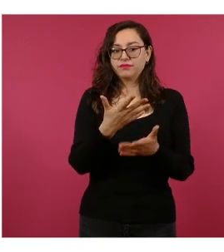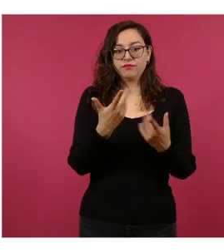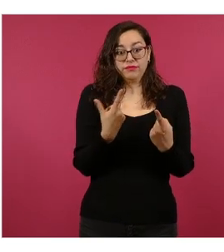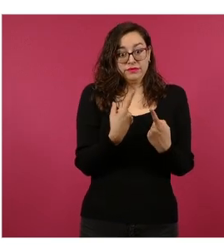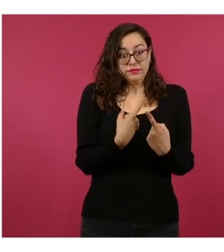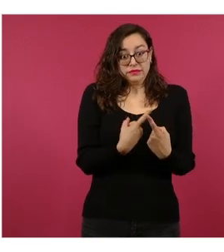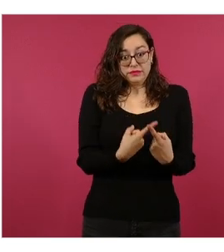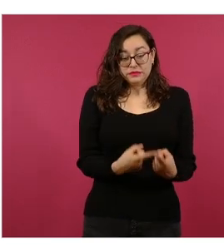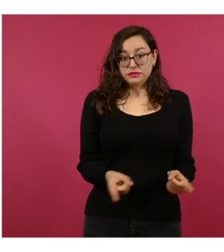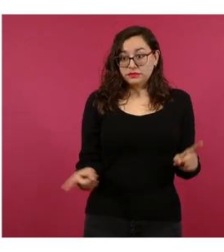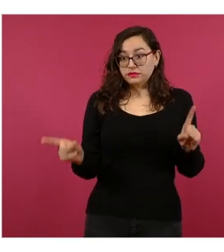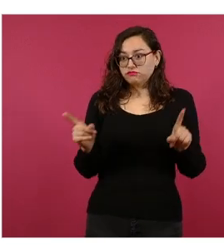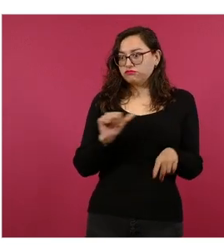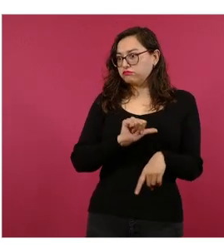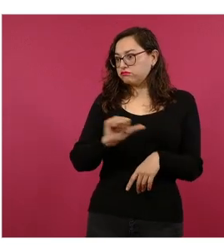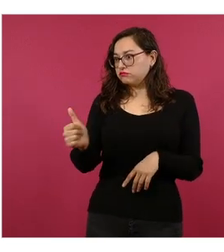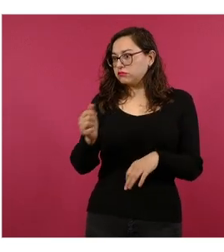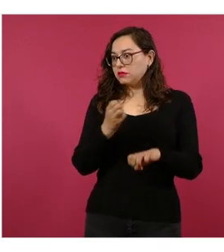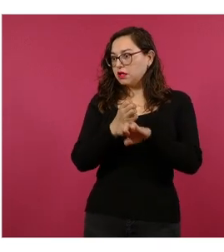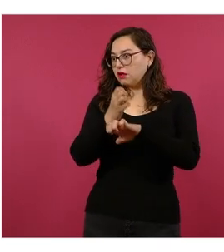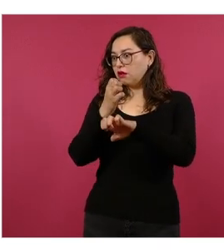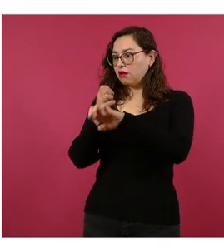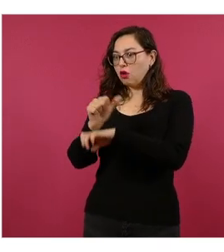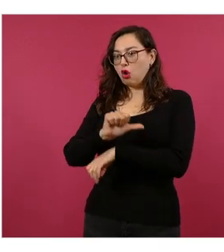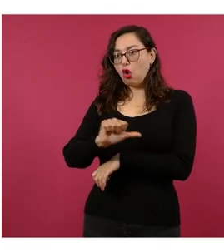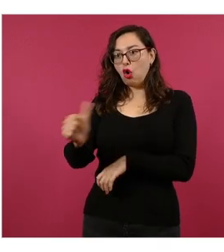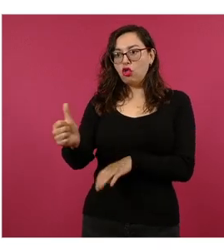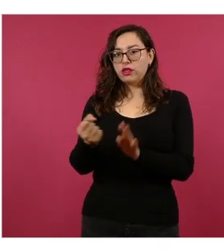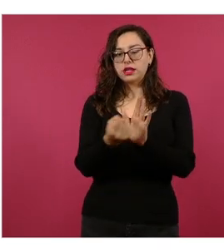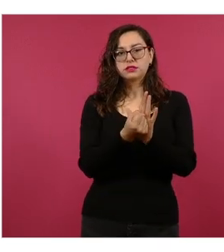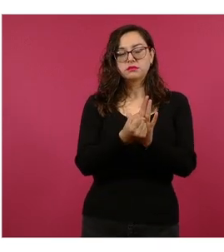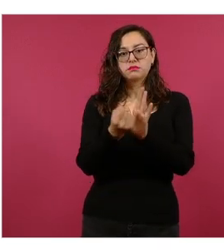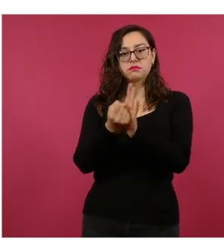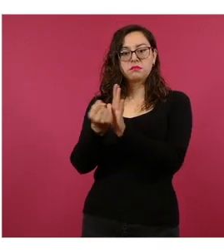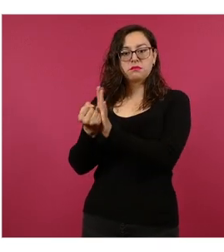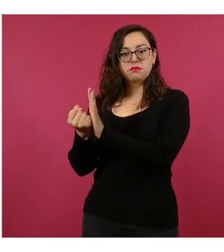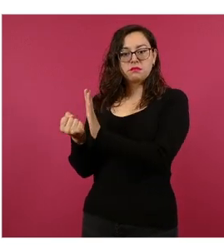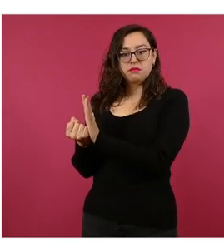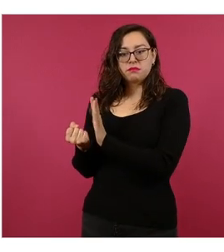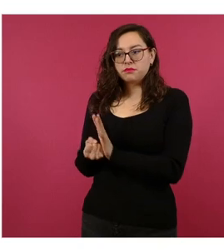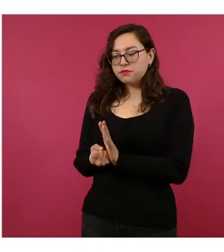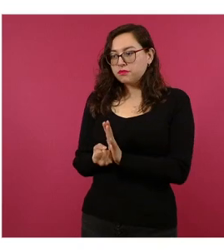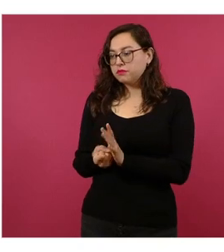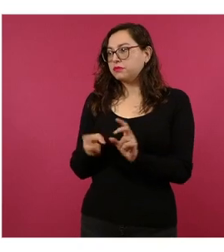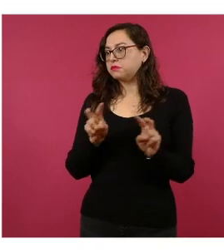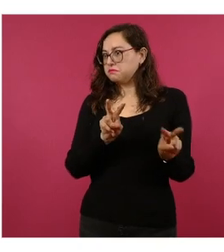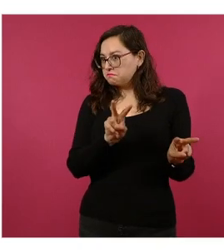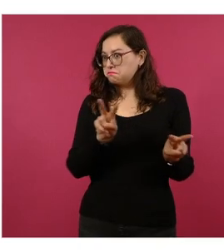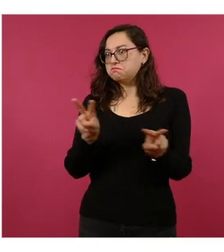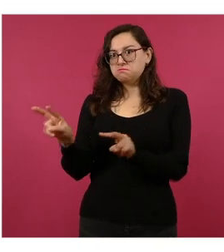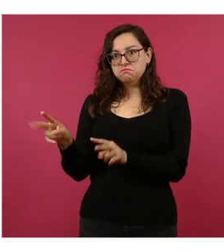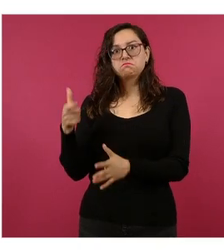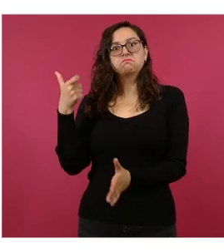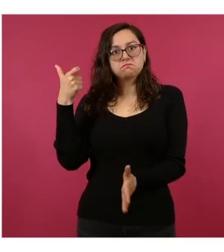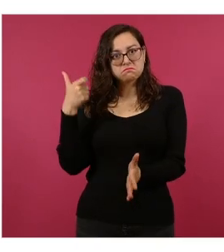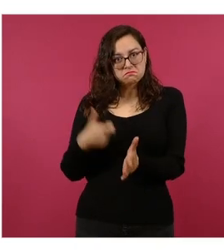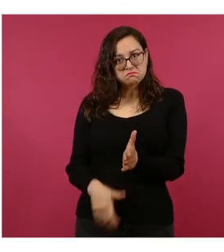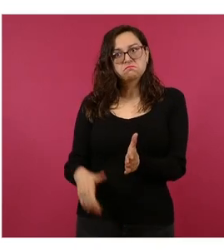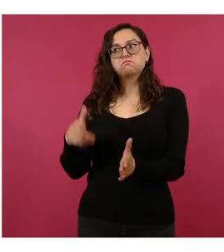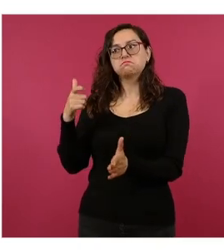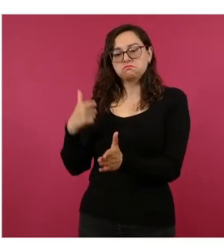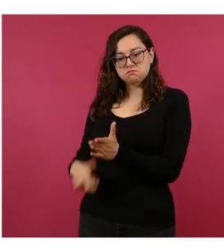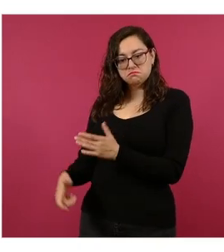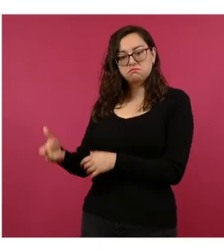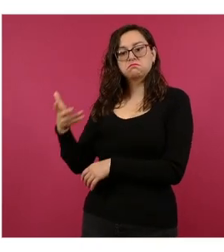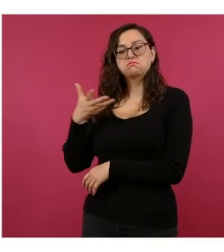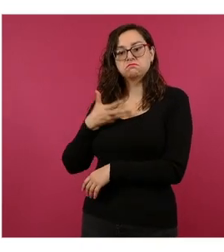parte de los casos tenemos, esto me refiero a del promedio hacia abajo, precios más baratos, es